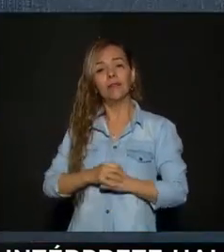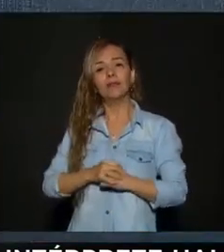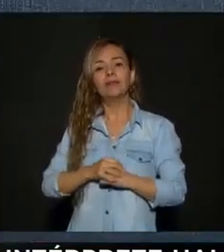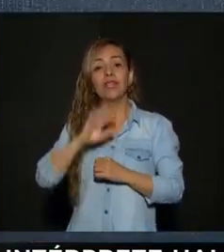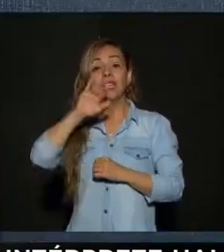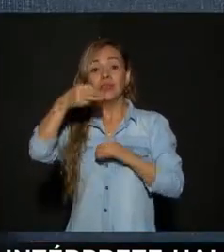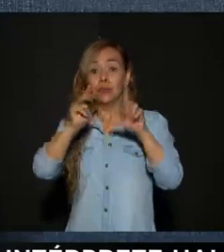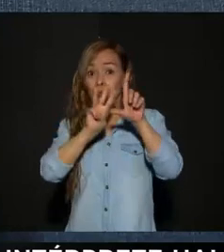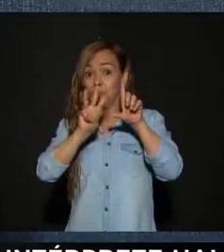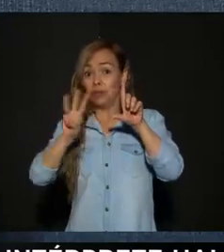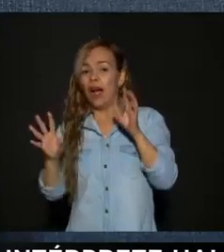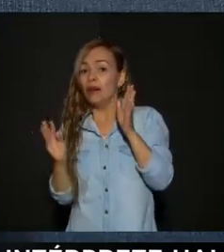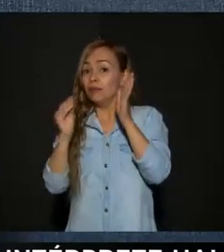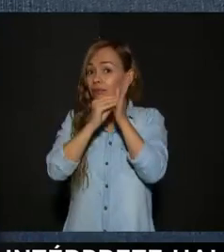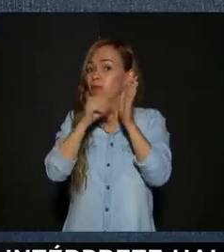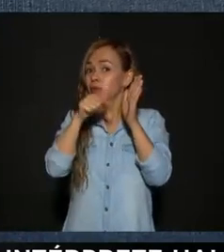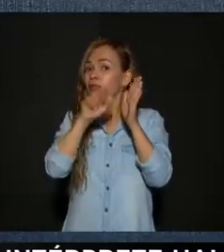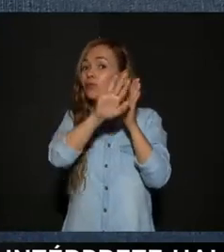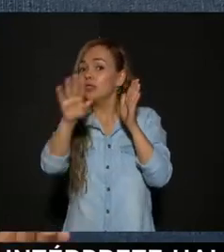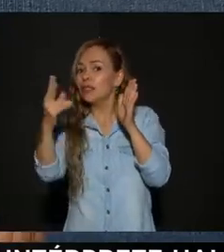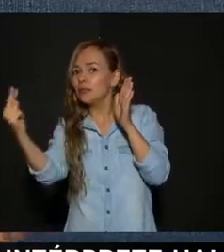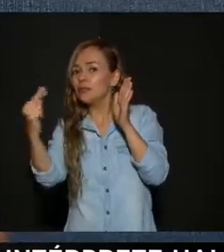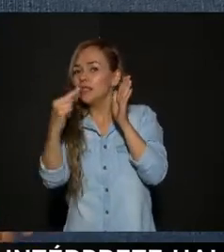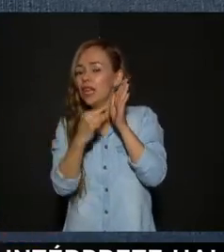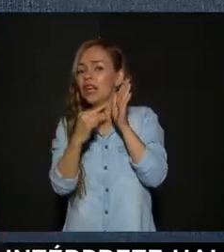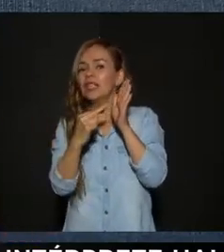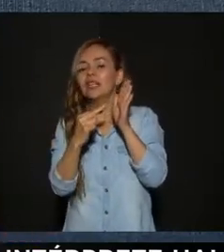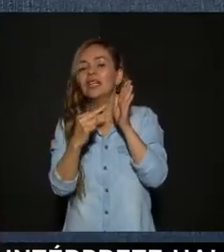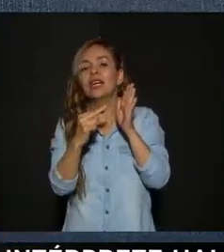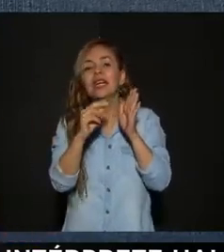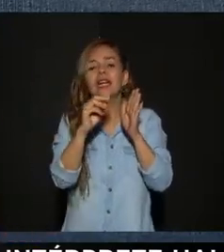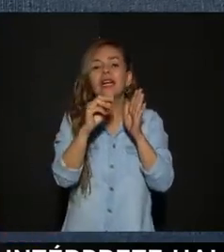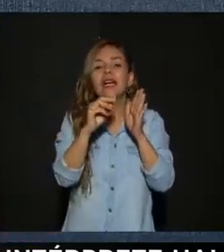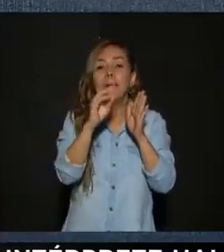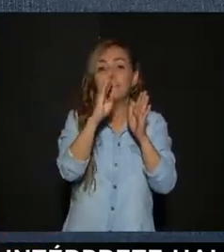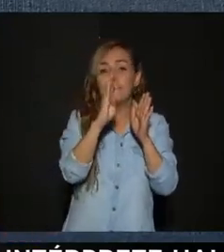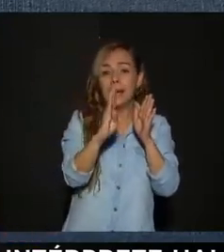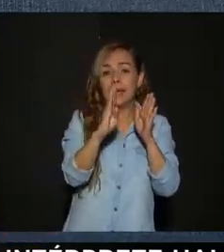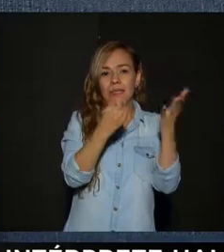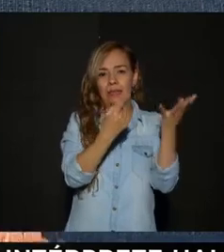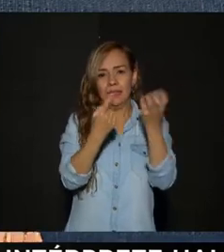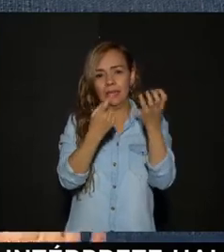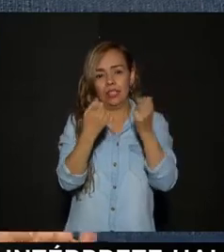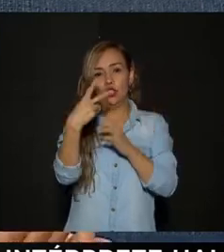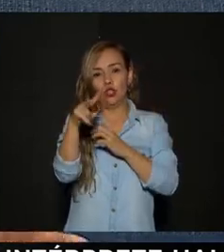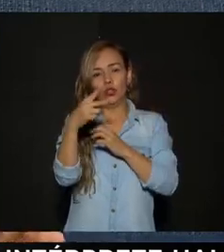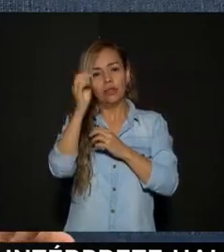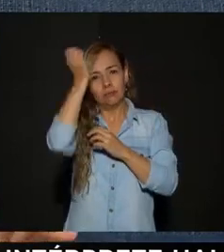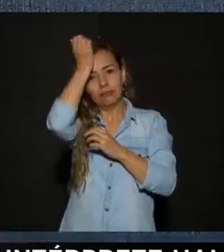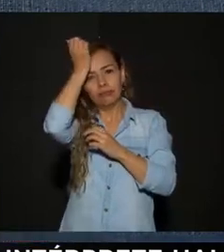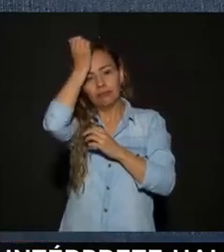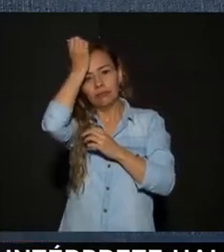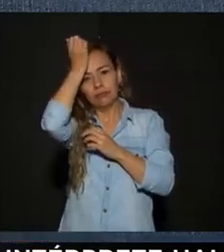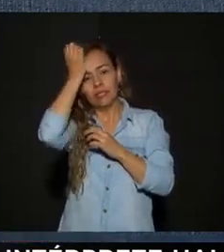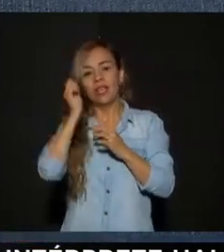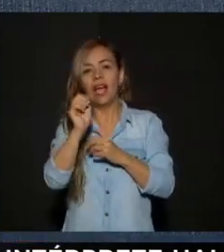video para que vayan y busquen ese asteroide. Es el asteroide B612. Es el asteroide donde